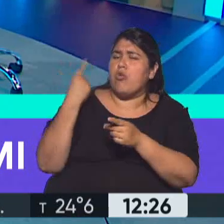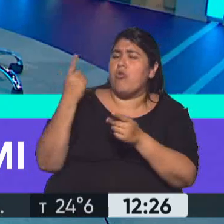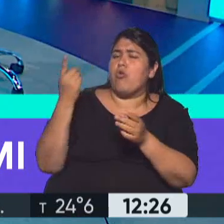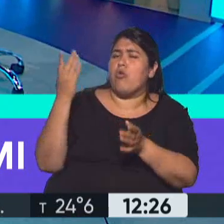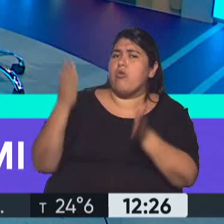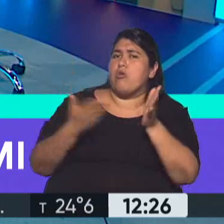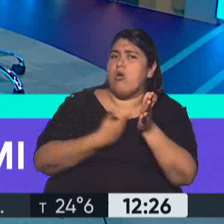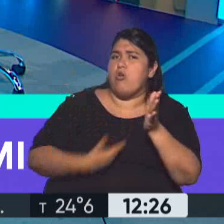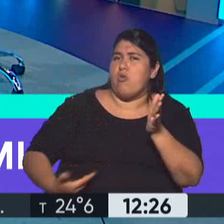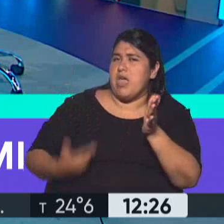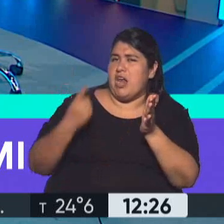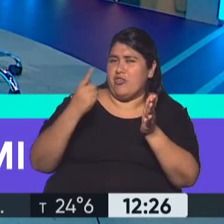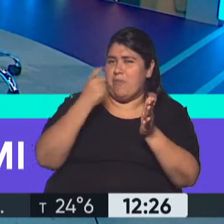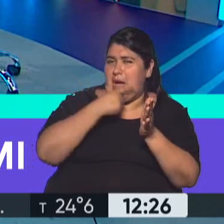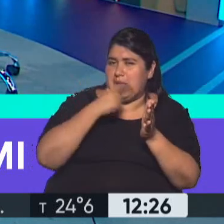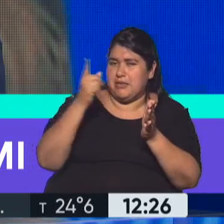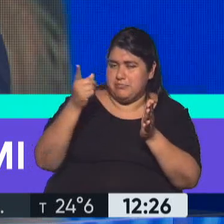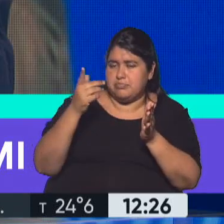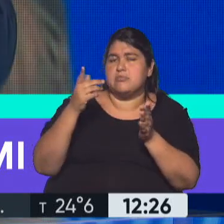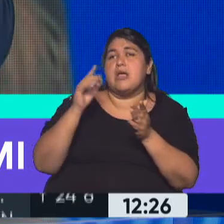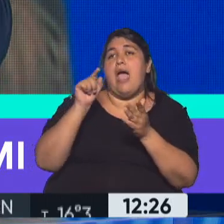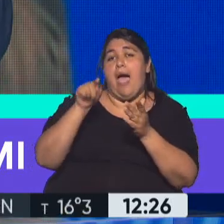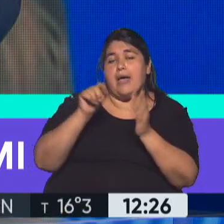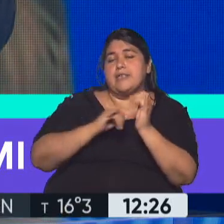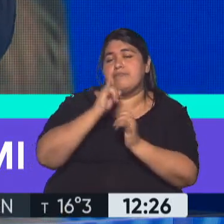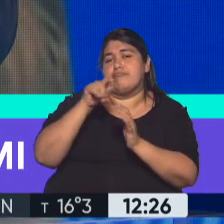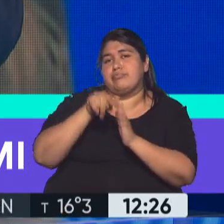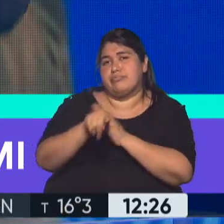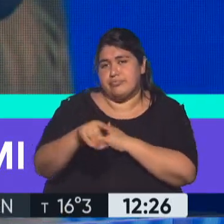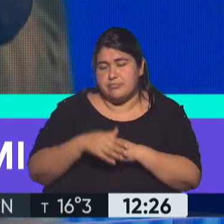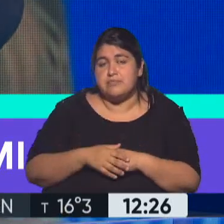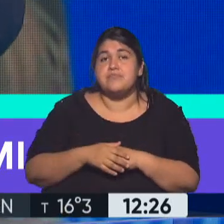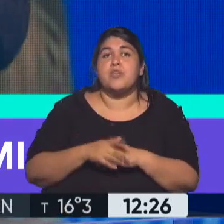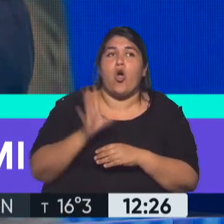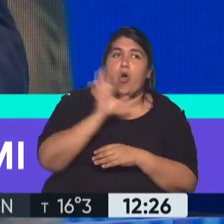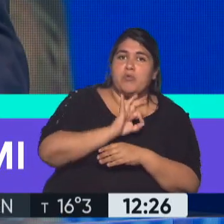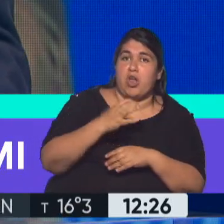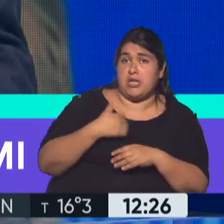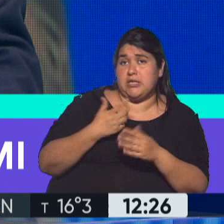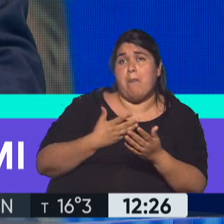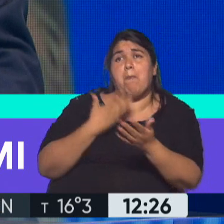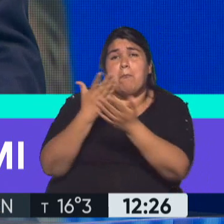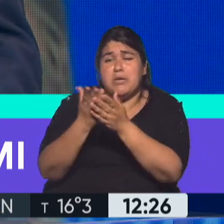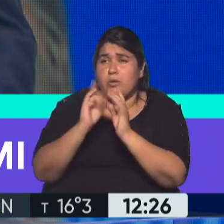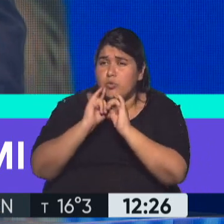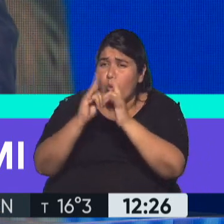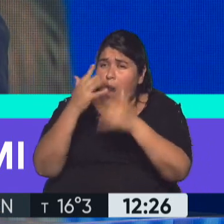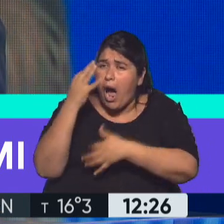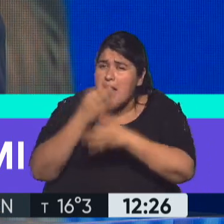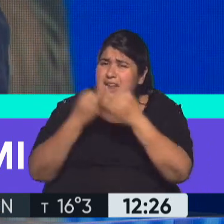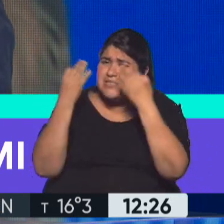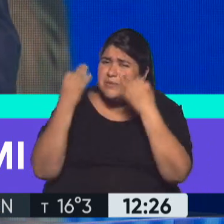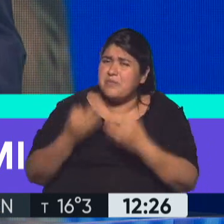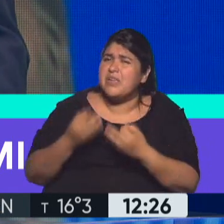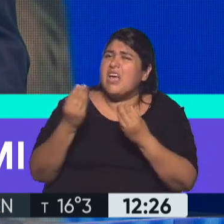con Argentina, y bueno, y ahí se refirió a todas las consecuencias que tuvo. Desde el punto de vista argentino, le pide al fondo que haga su propio análisis de